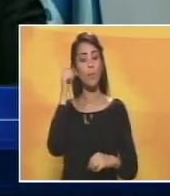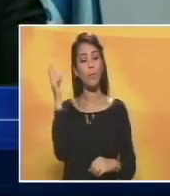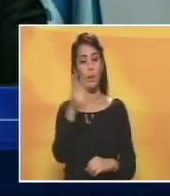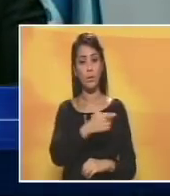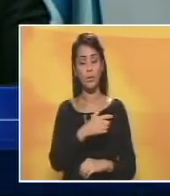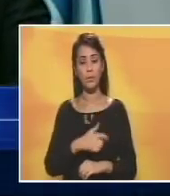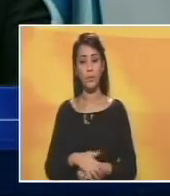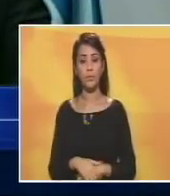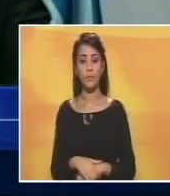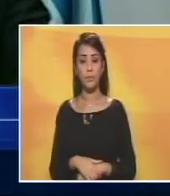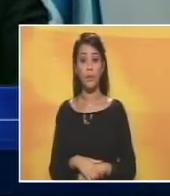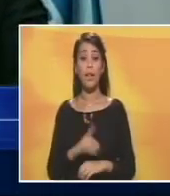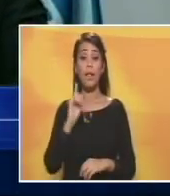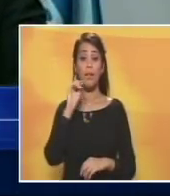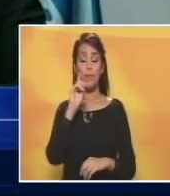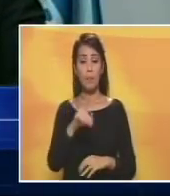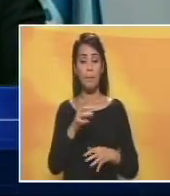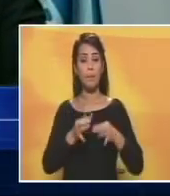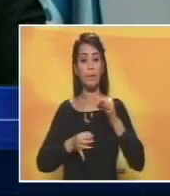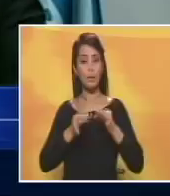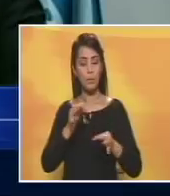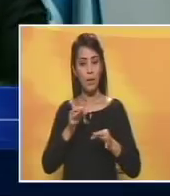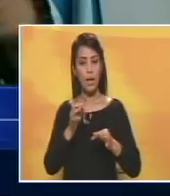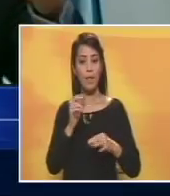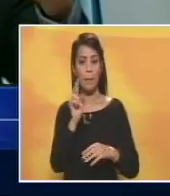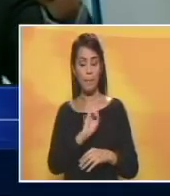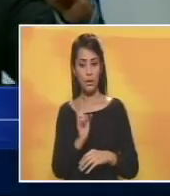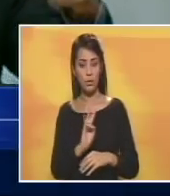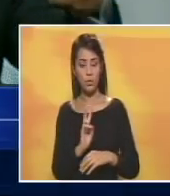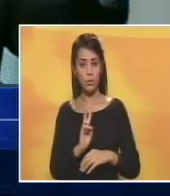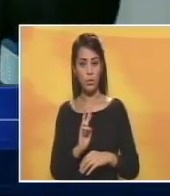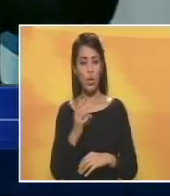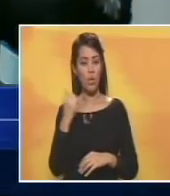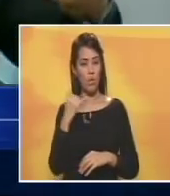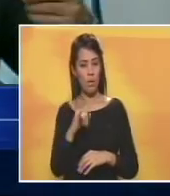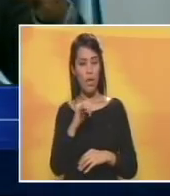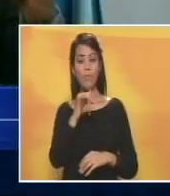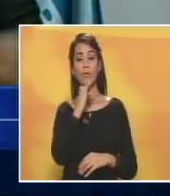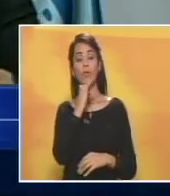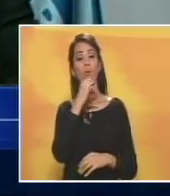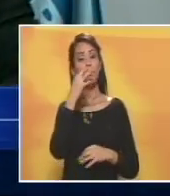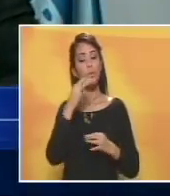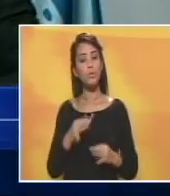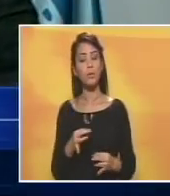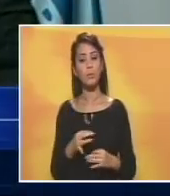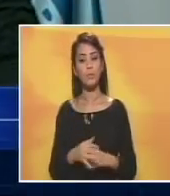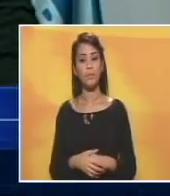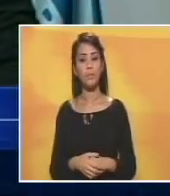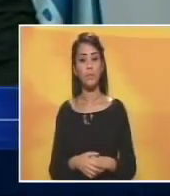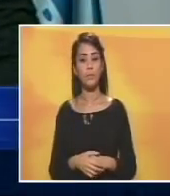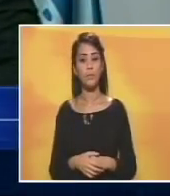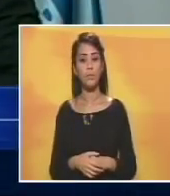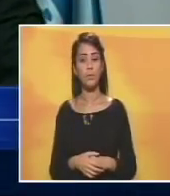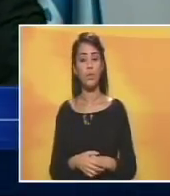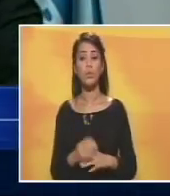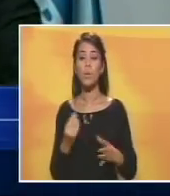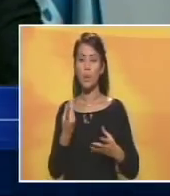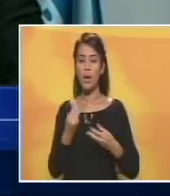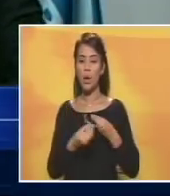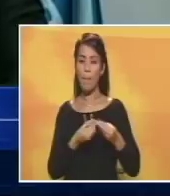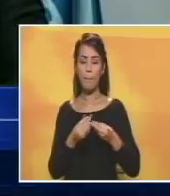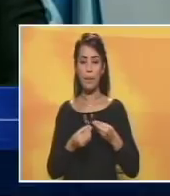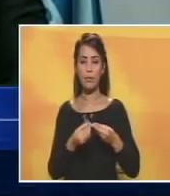Pueblo y los tribunales de la República, donde han habido informes minuciosos sobre el estado de los